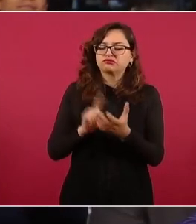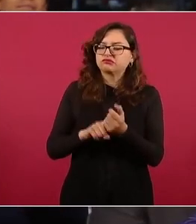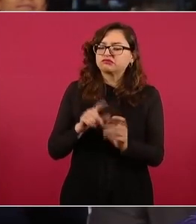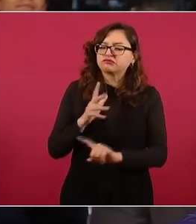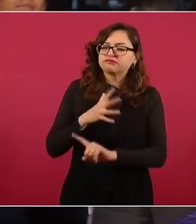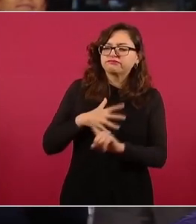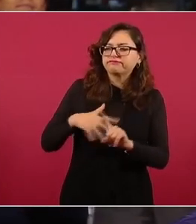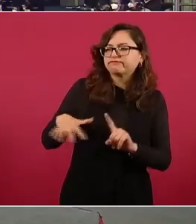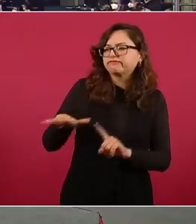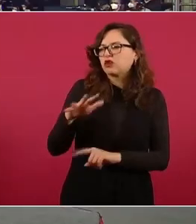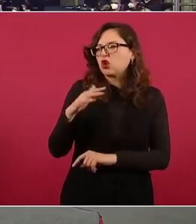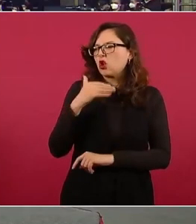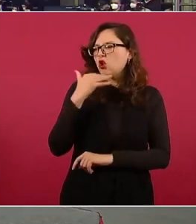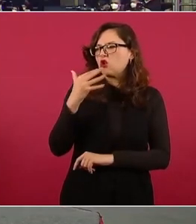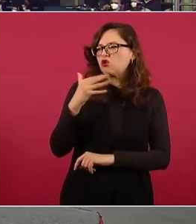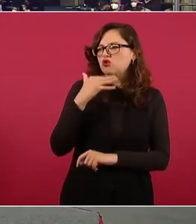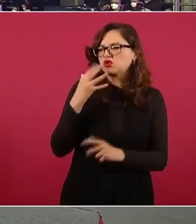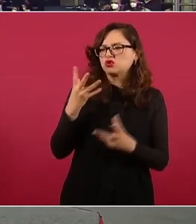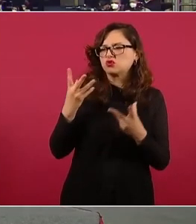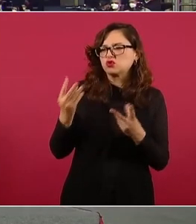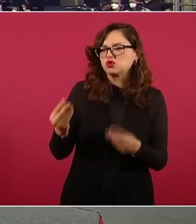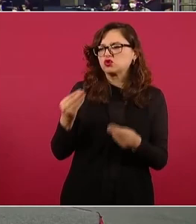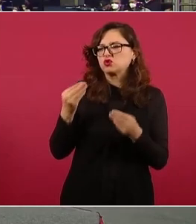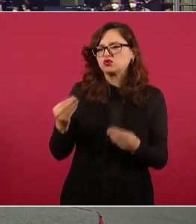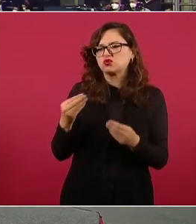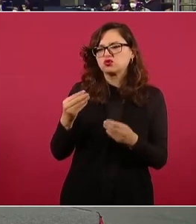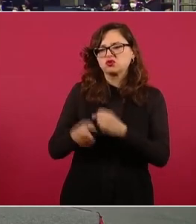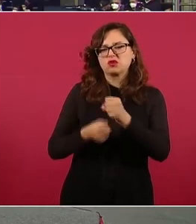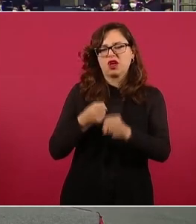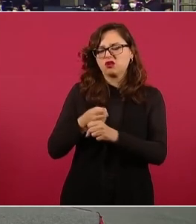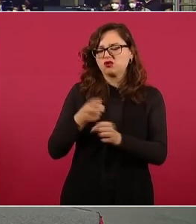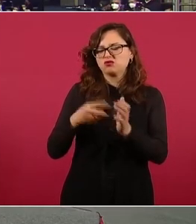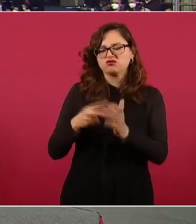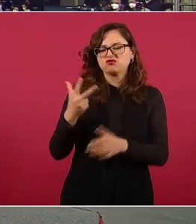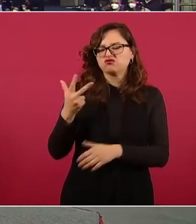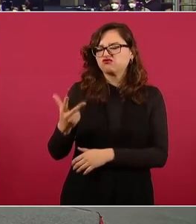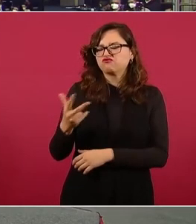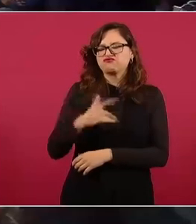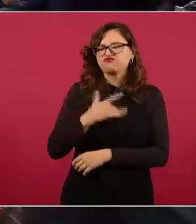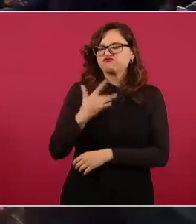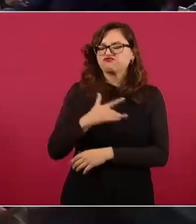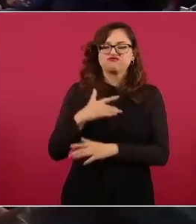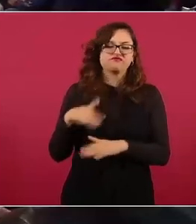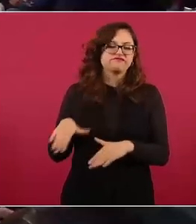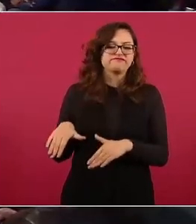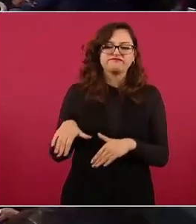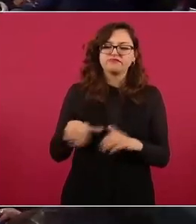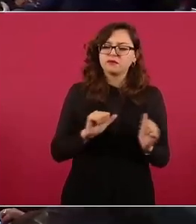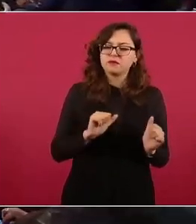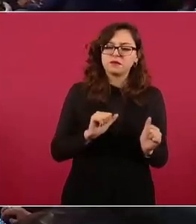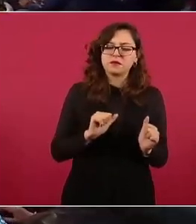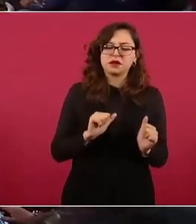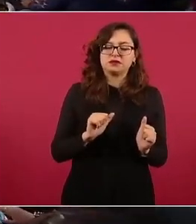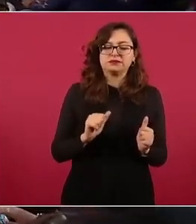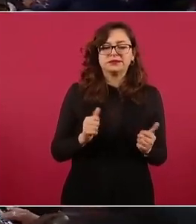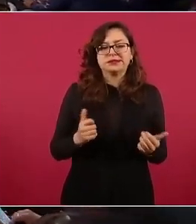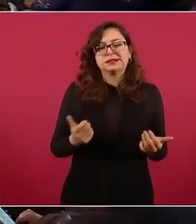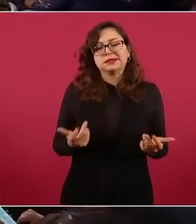un clima de corrupción, y en el 2008 ya se fueron de México. Entonces,